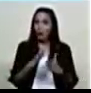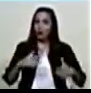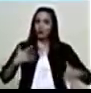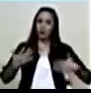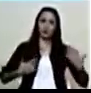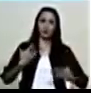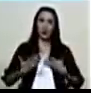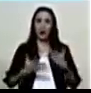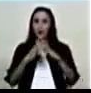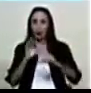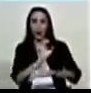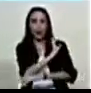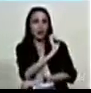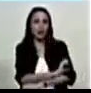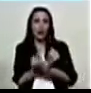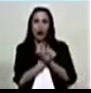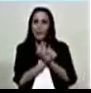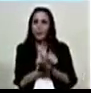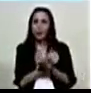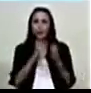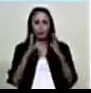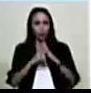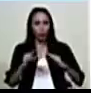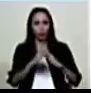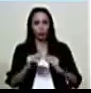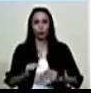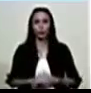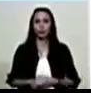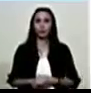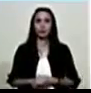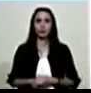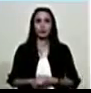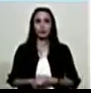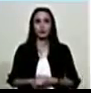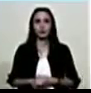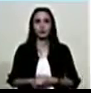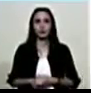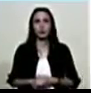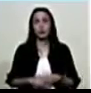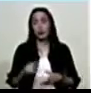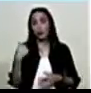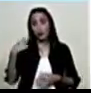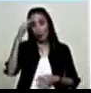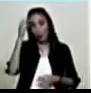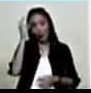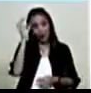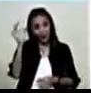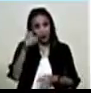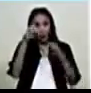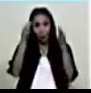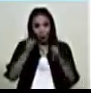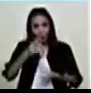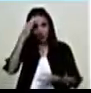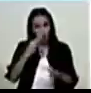alegría, de energía, de amor, de fuerza. Y ese pueblo lo tenemos. Creo en ti, hombre y mujer